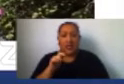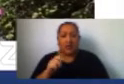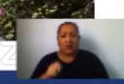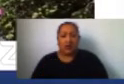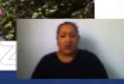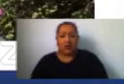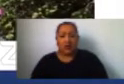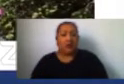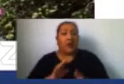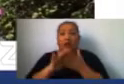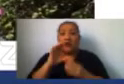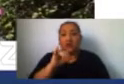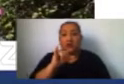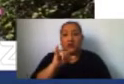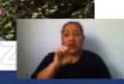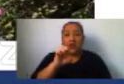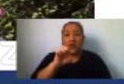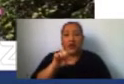Cielito